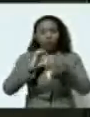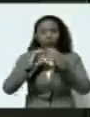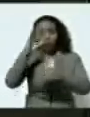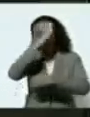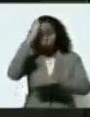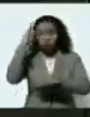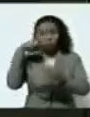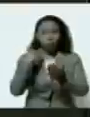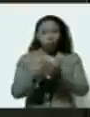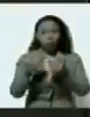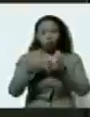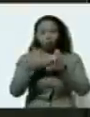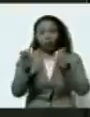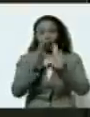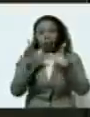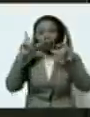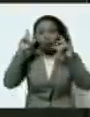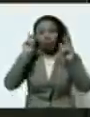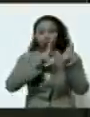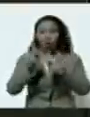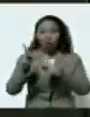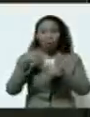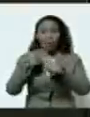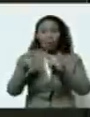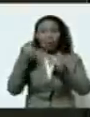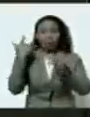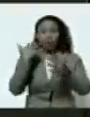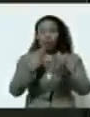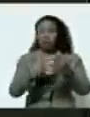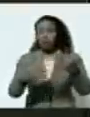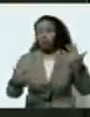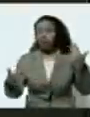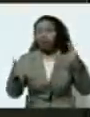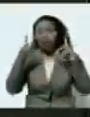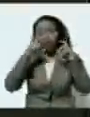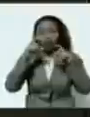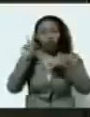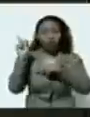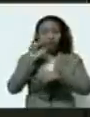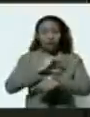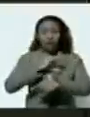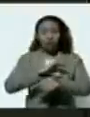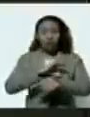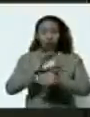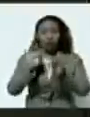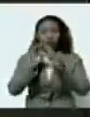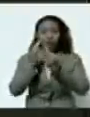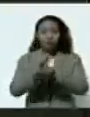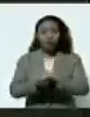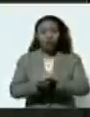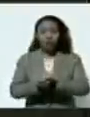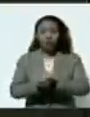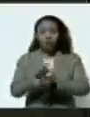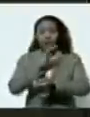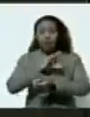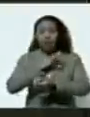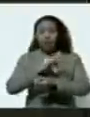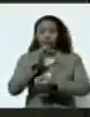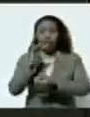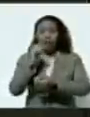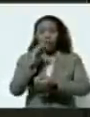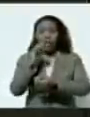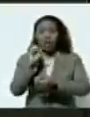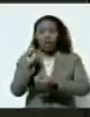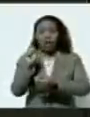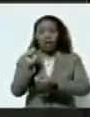mostró ampliamente en su programa, pero las numerosísimas fotografías de este señor con la familia de la señora Fabiana Rosales,